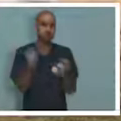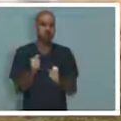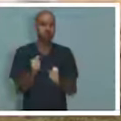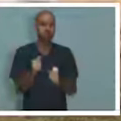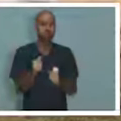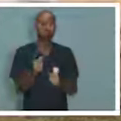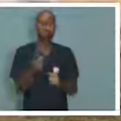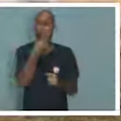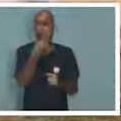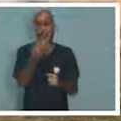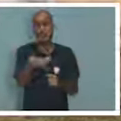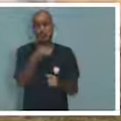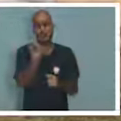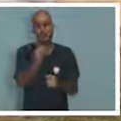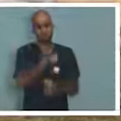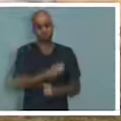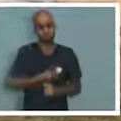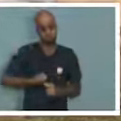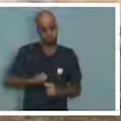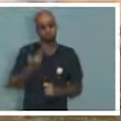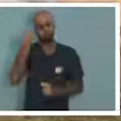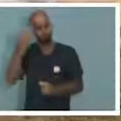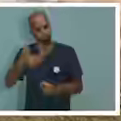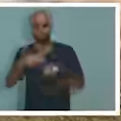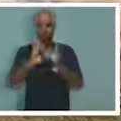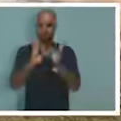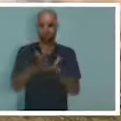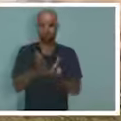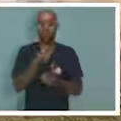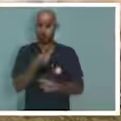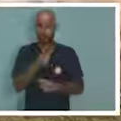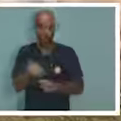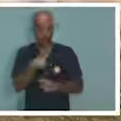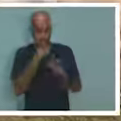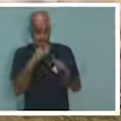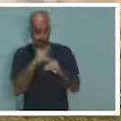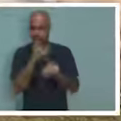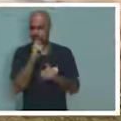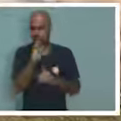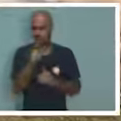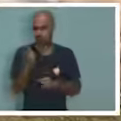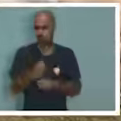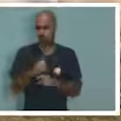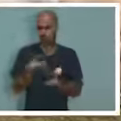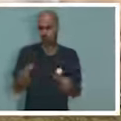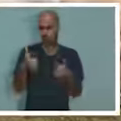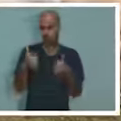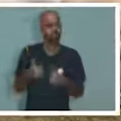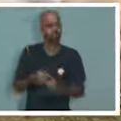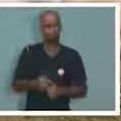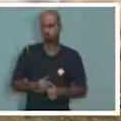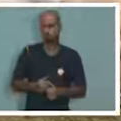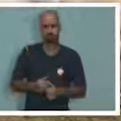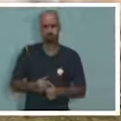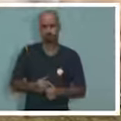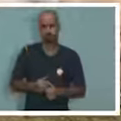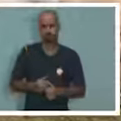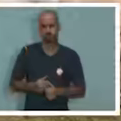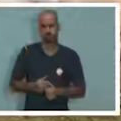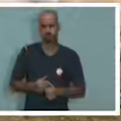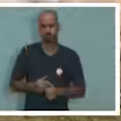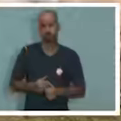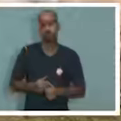son muchachos muy consagrados, como les dije, y sin ellos es imposible hacer el trabajo que está aquí, ya que